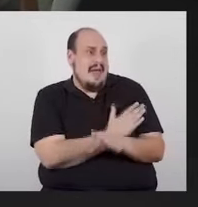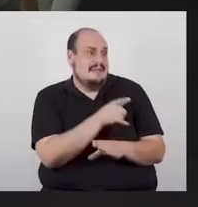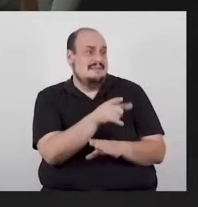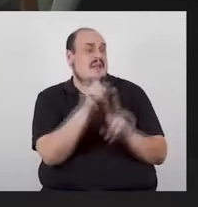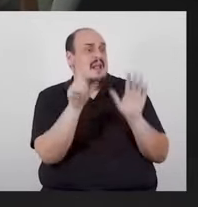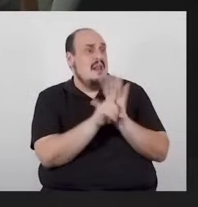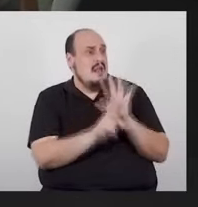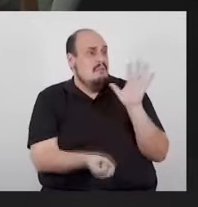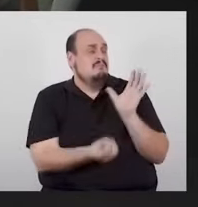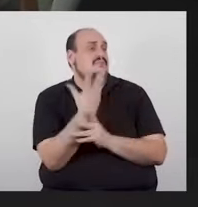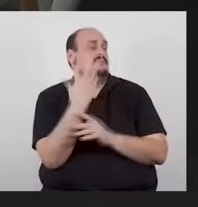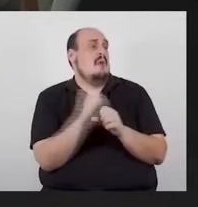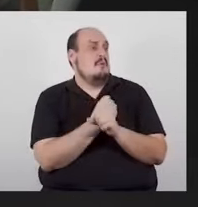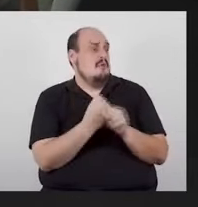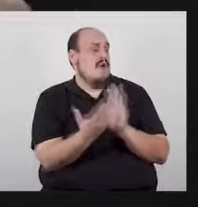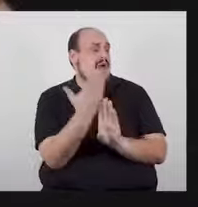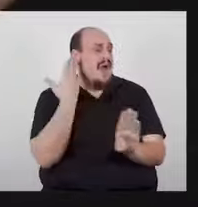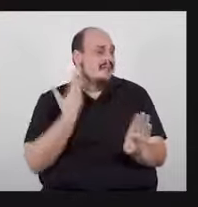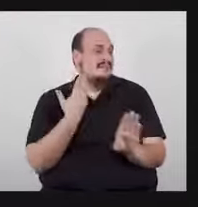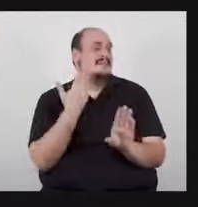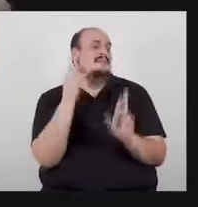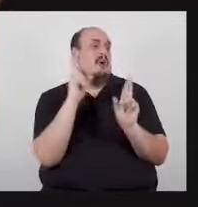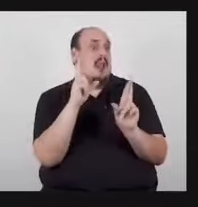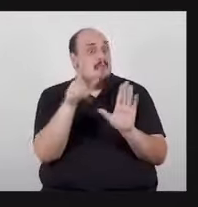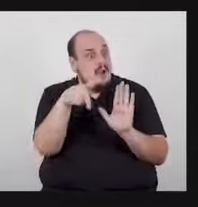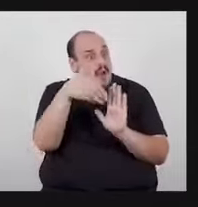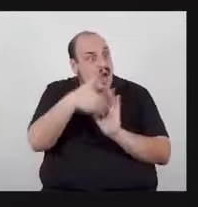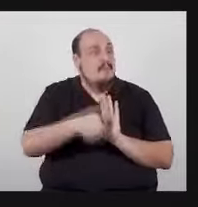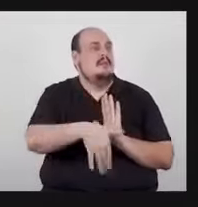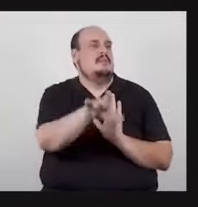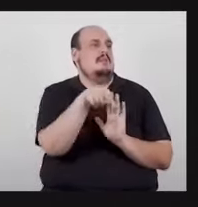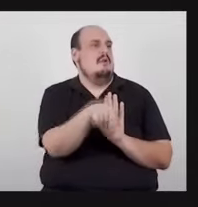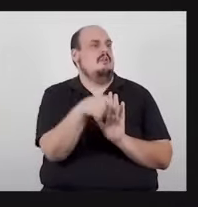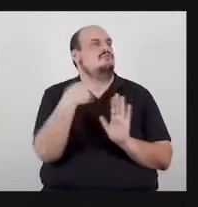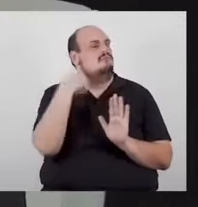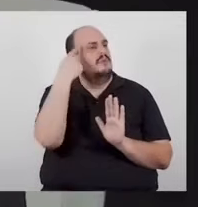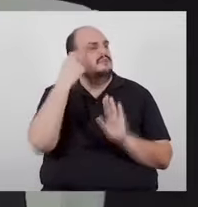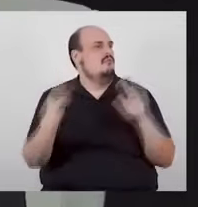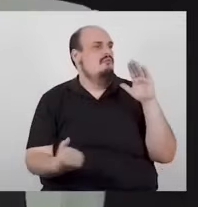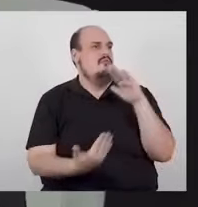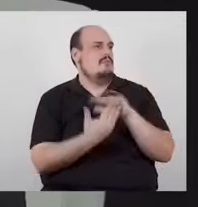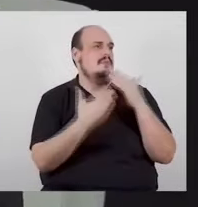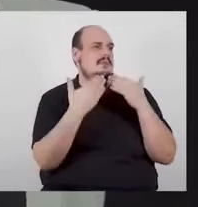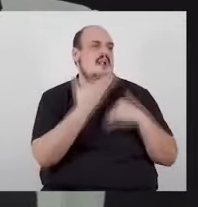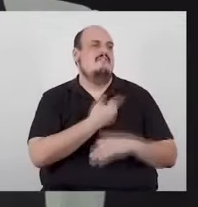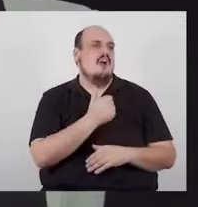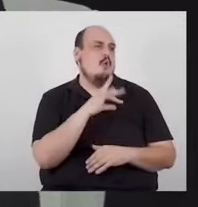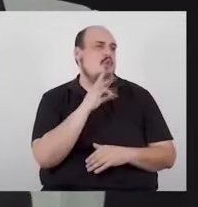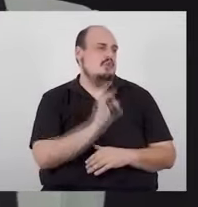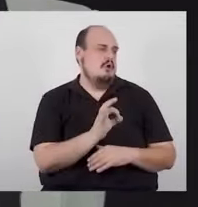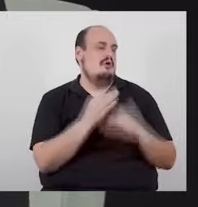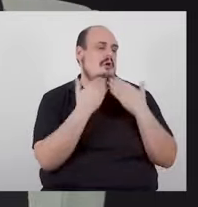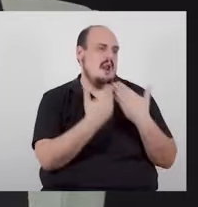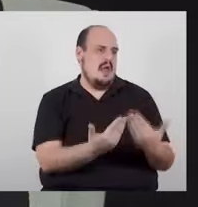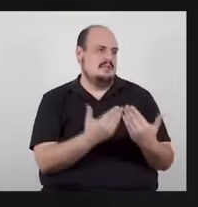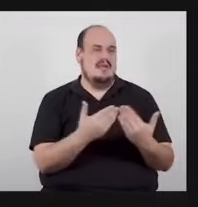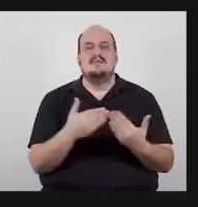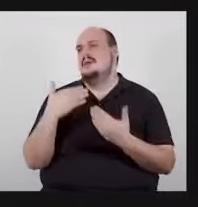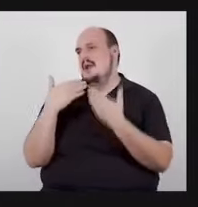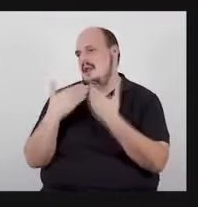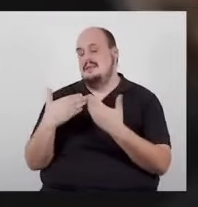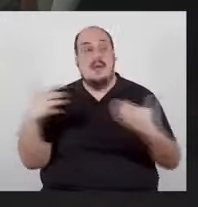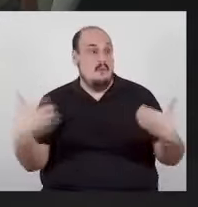seriamente antes, pero bueno, para lo que viene, para mí es fundamental. Así que gracias, Facundo. A vos, a vos. Venito con agua